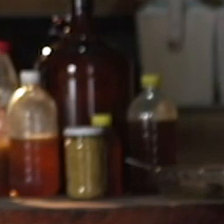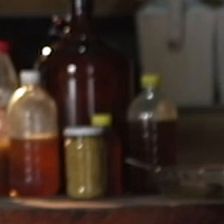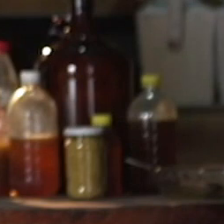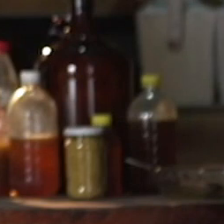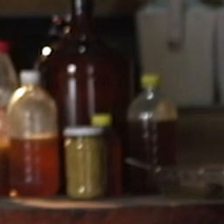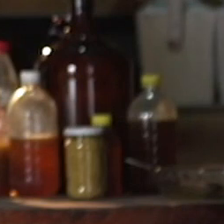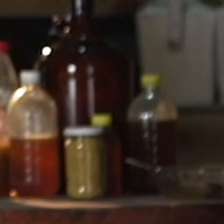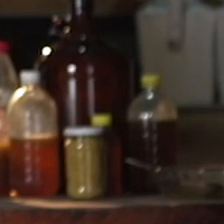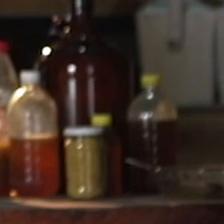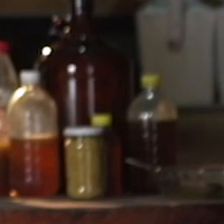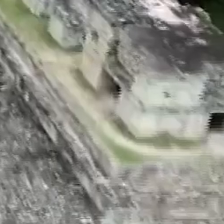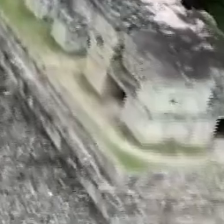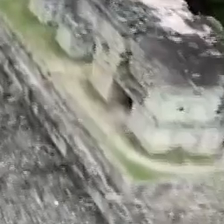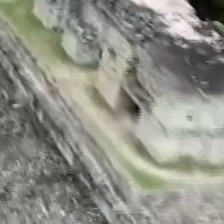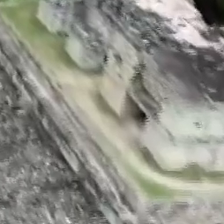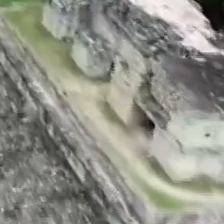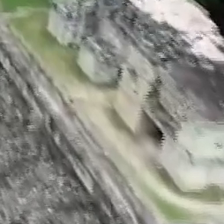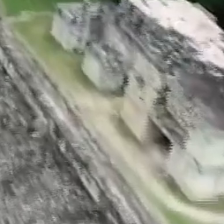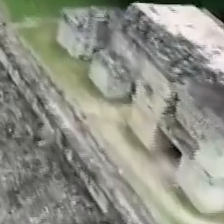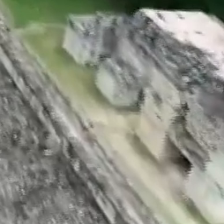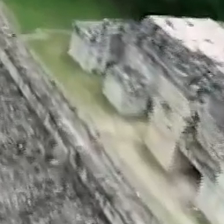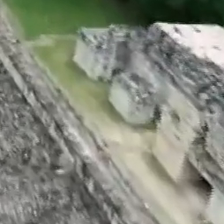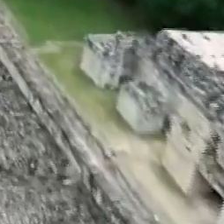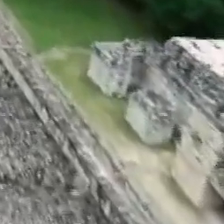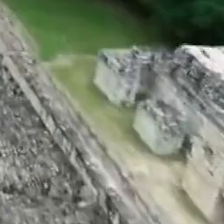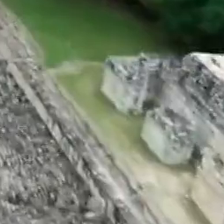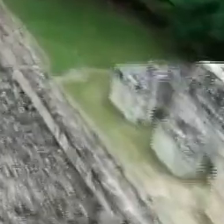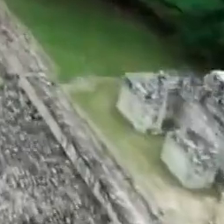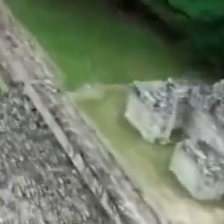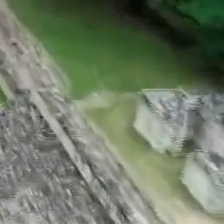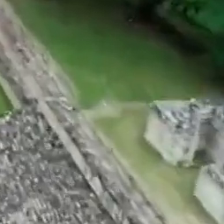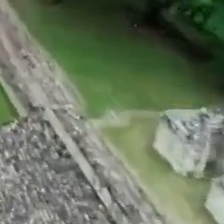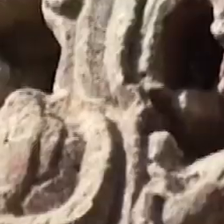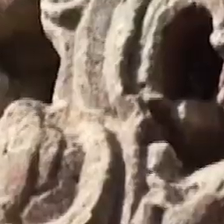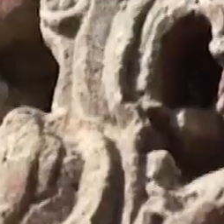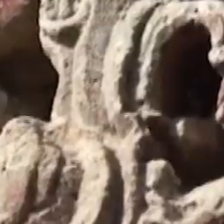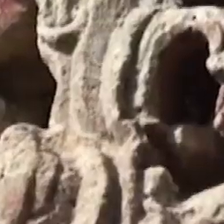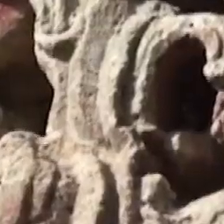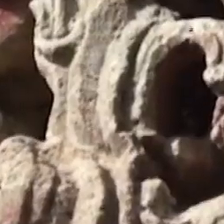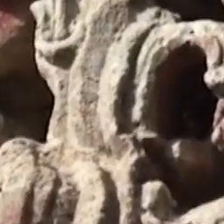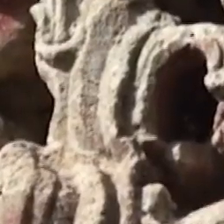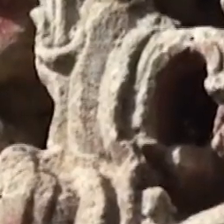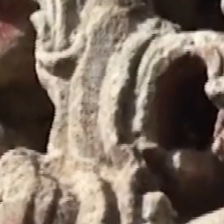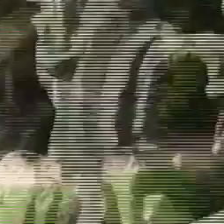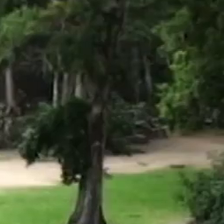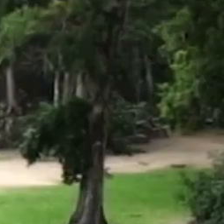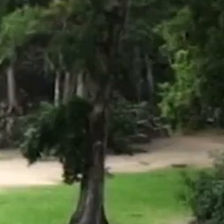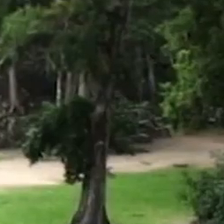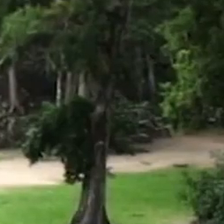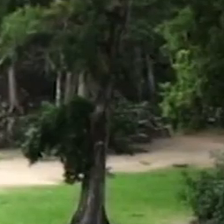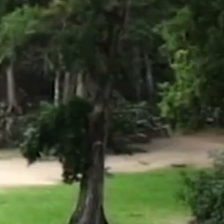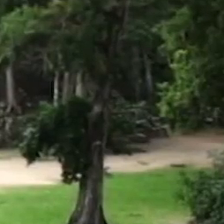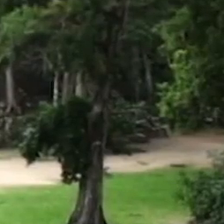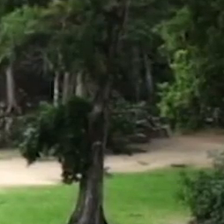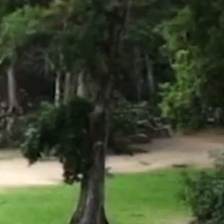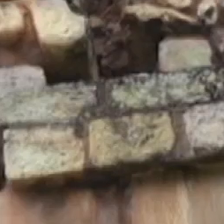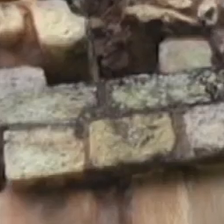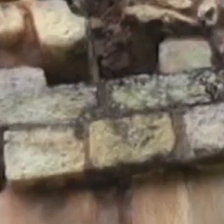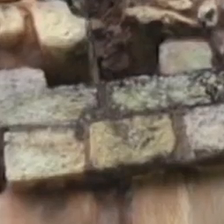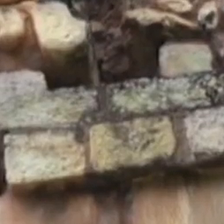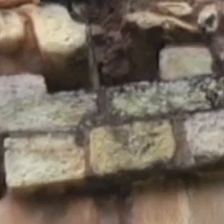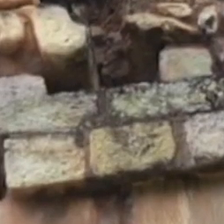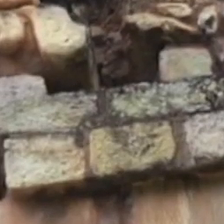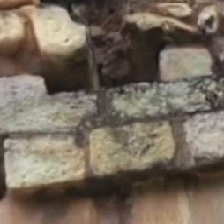como lo tiene que tener el hogar. Pues esta colmena es más que todo nativa de las zonas montañosas. Es la